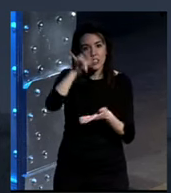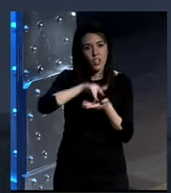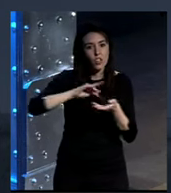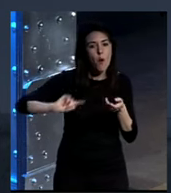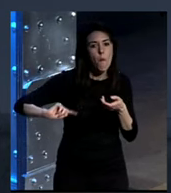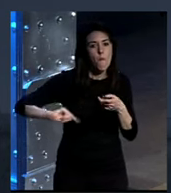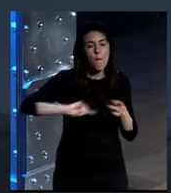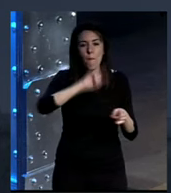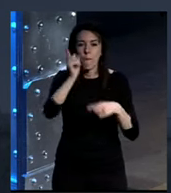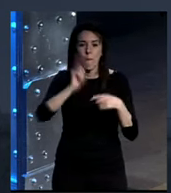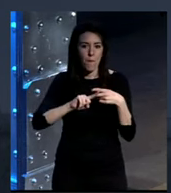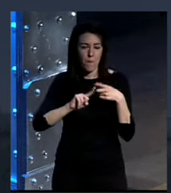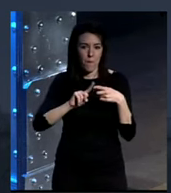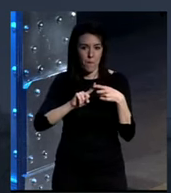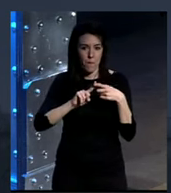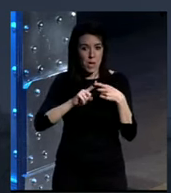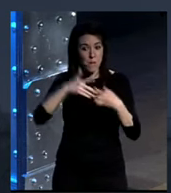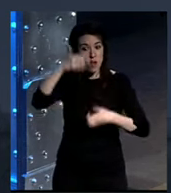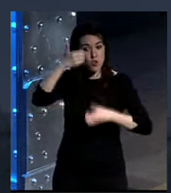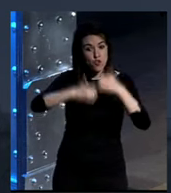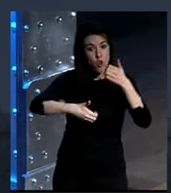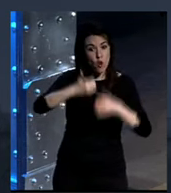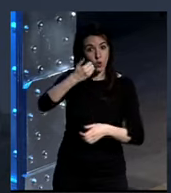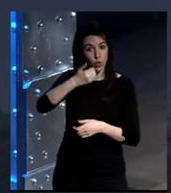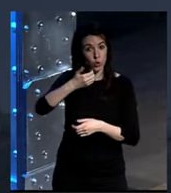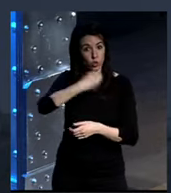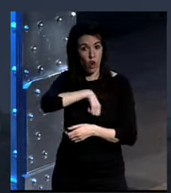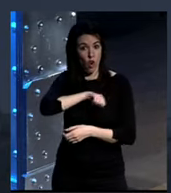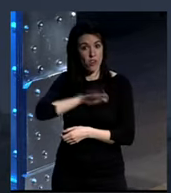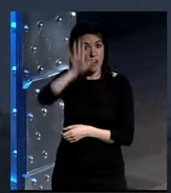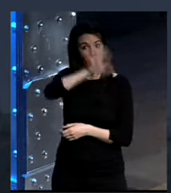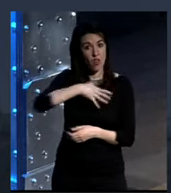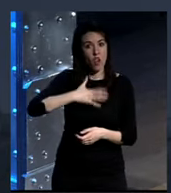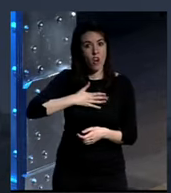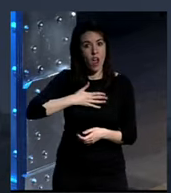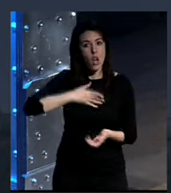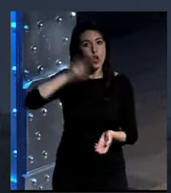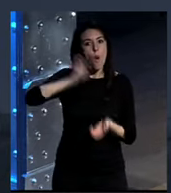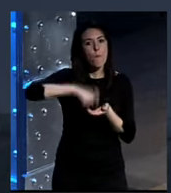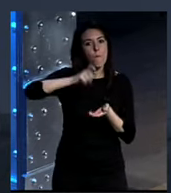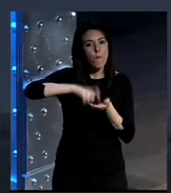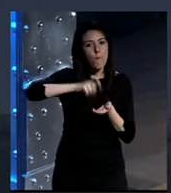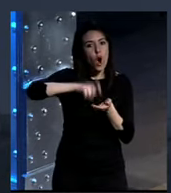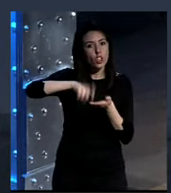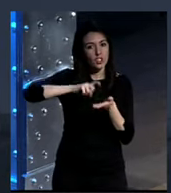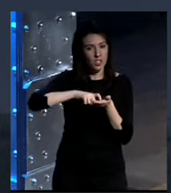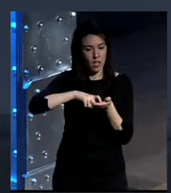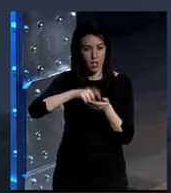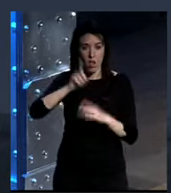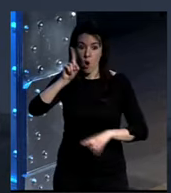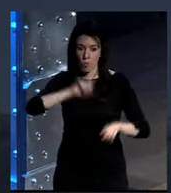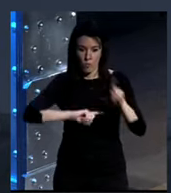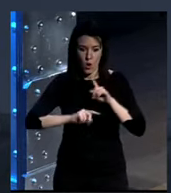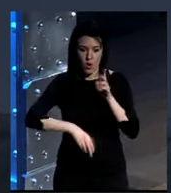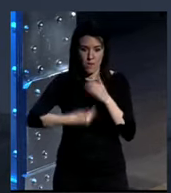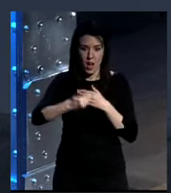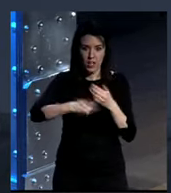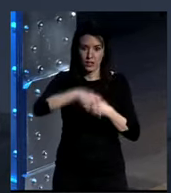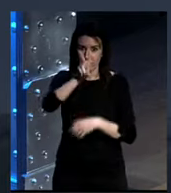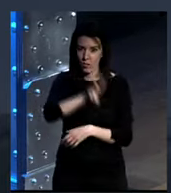primer concurso nacional de Morse. Vamos a tener muchos problemas en hacer el segundo,